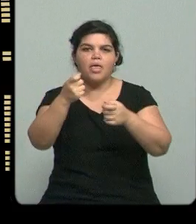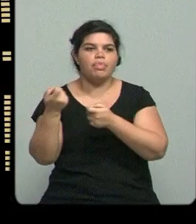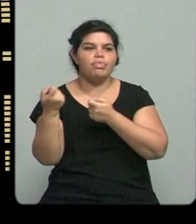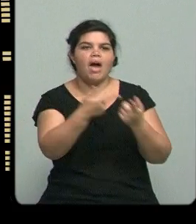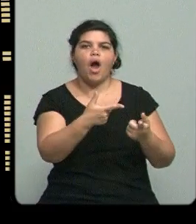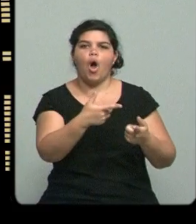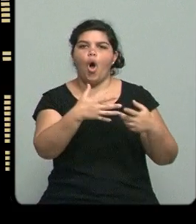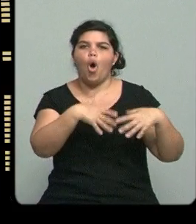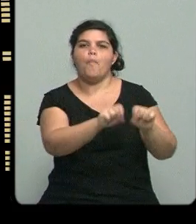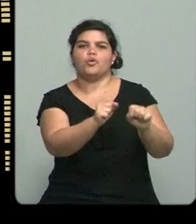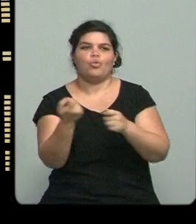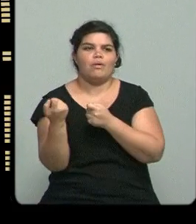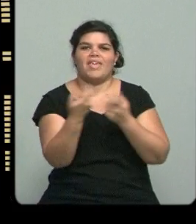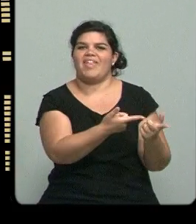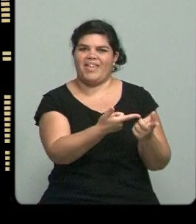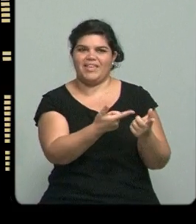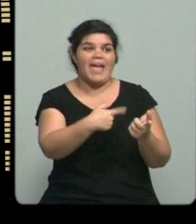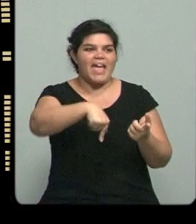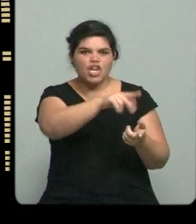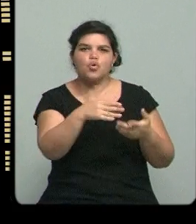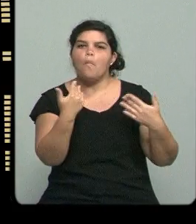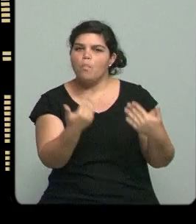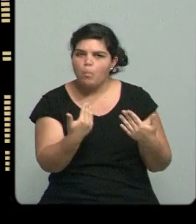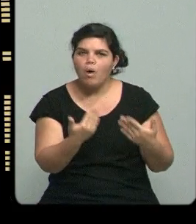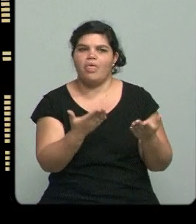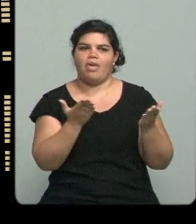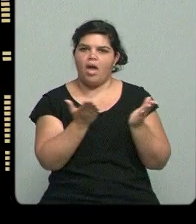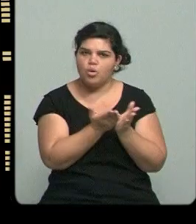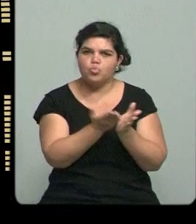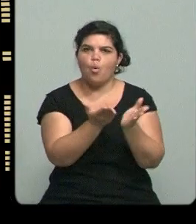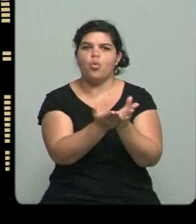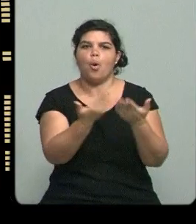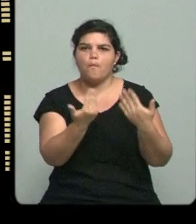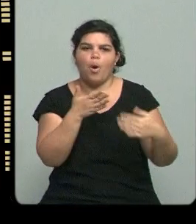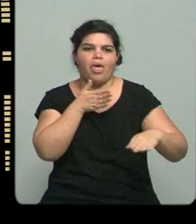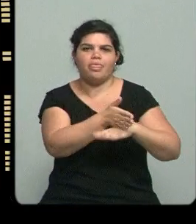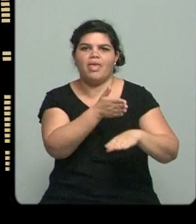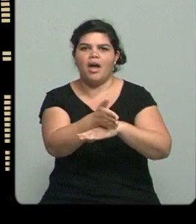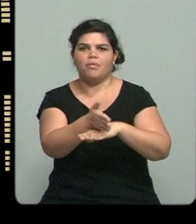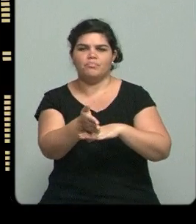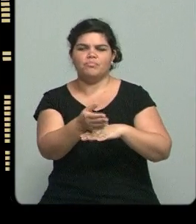la oportunidad de adquirir conocimiento para, lo decíamos recién, al mundo laboral. ¿Por qué el desafío?